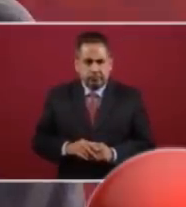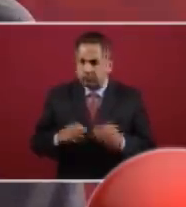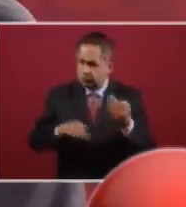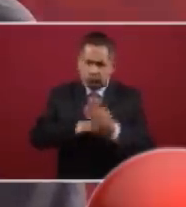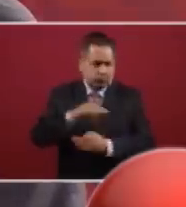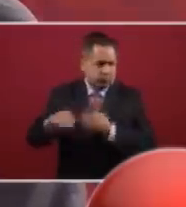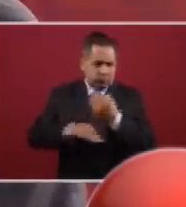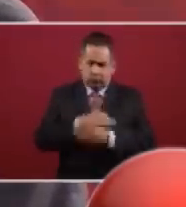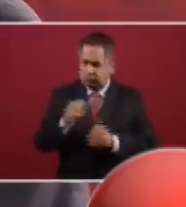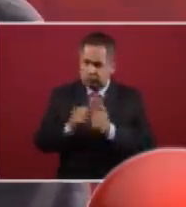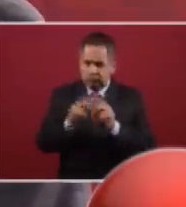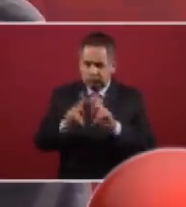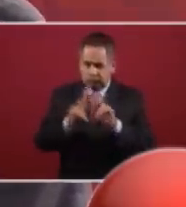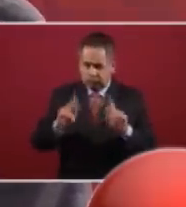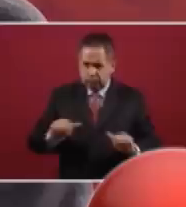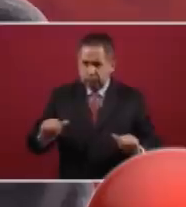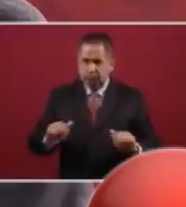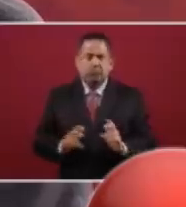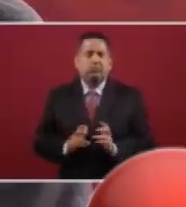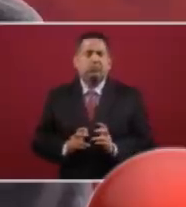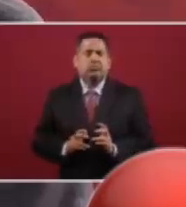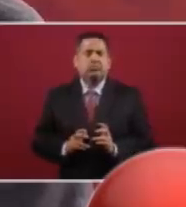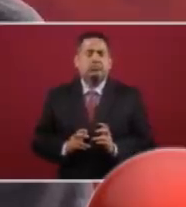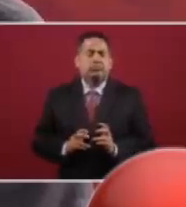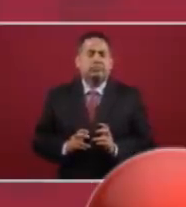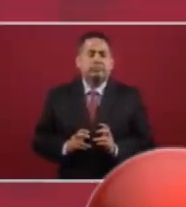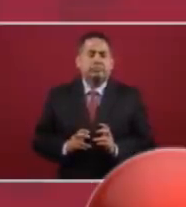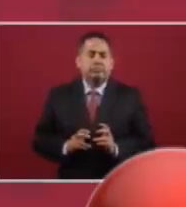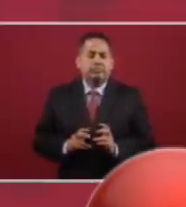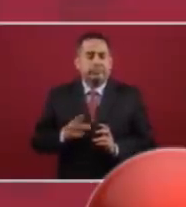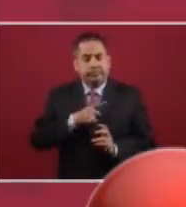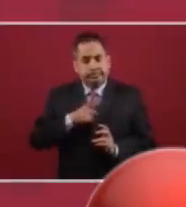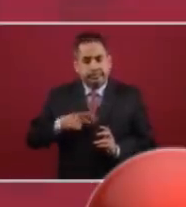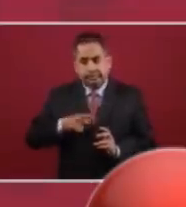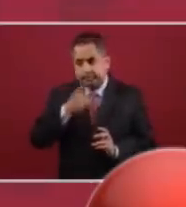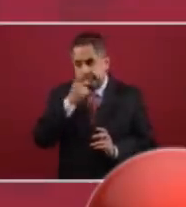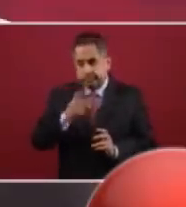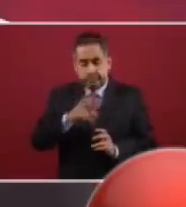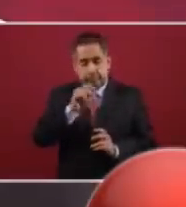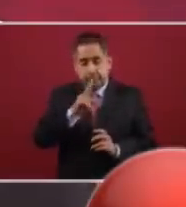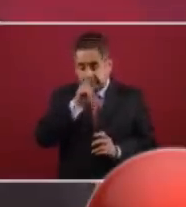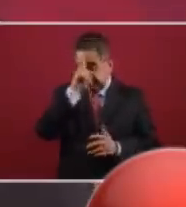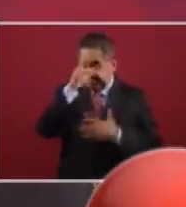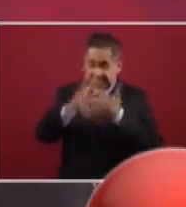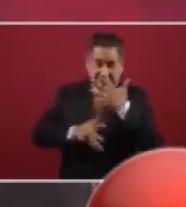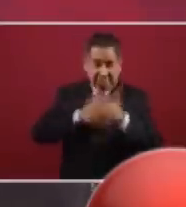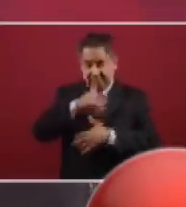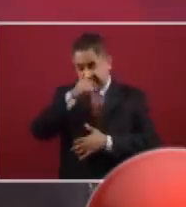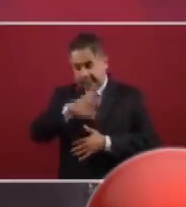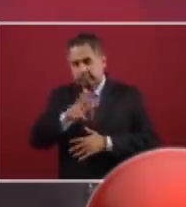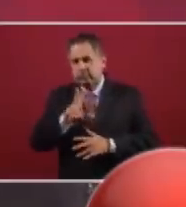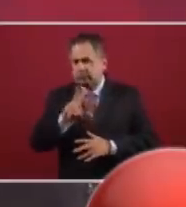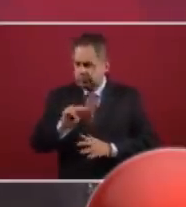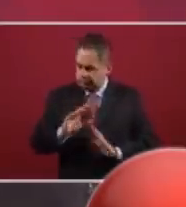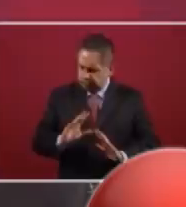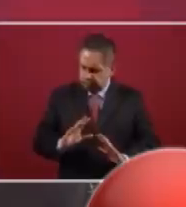Todos tenemos que decir no a la violencia